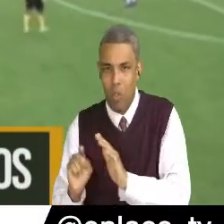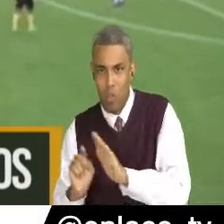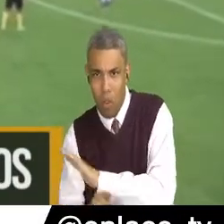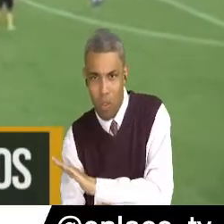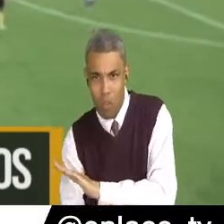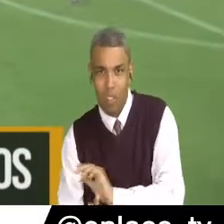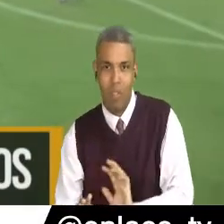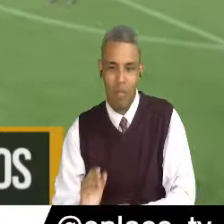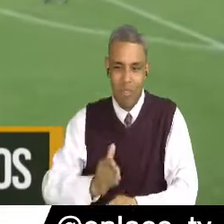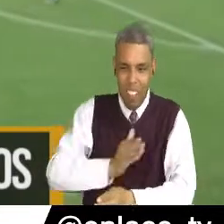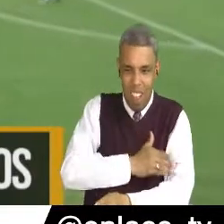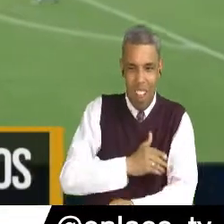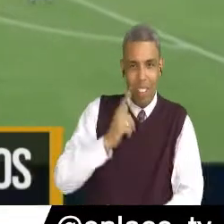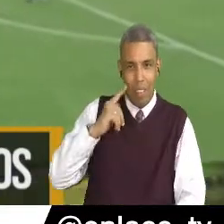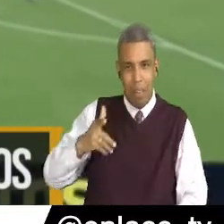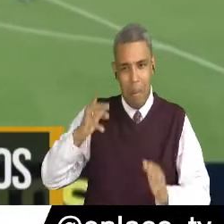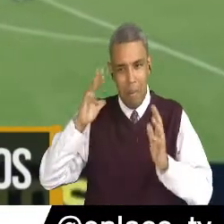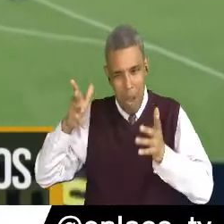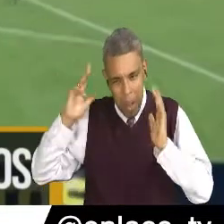se había